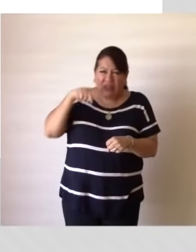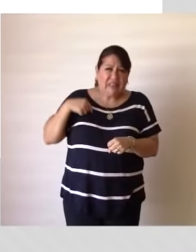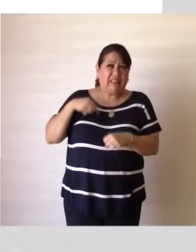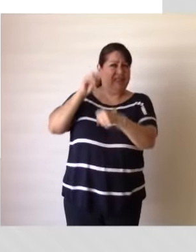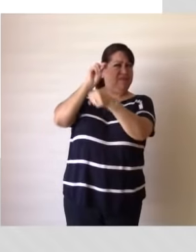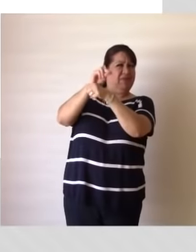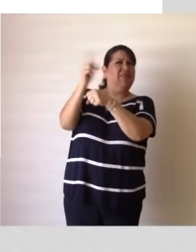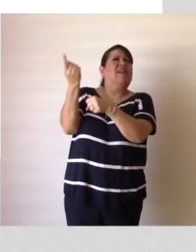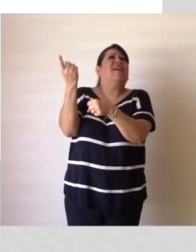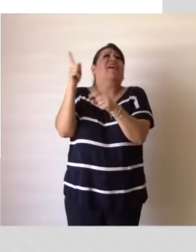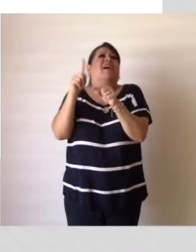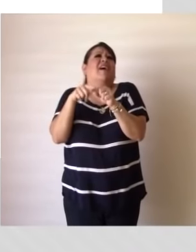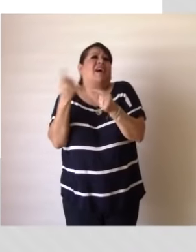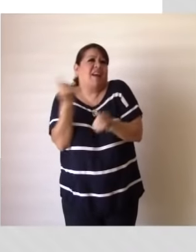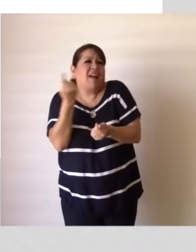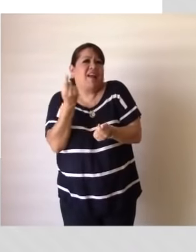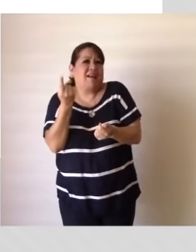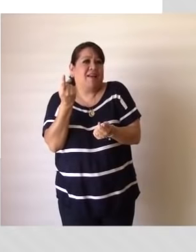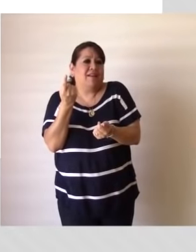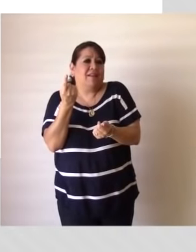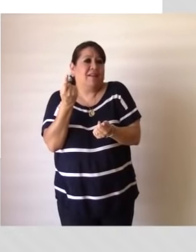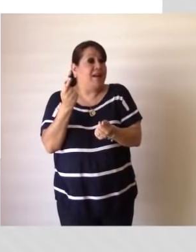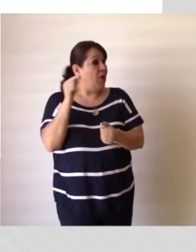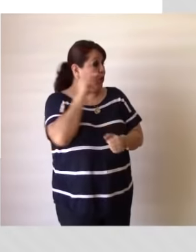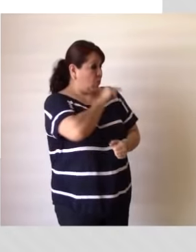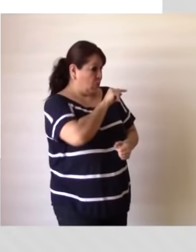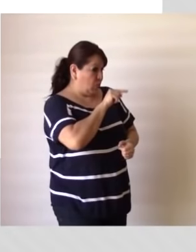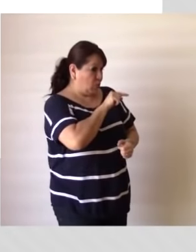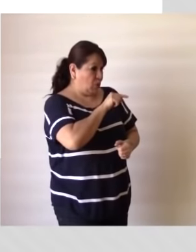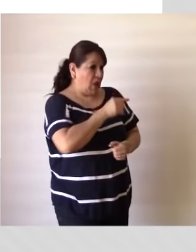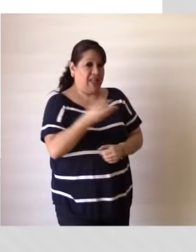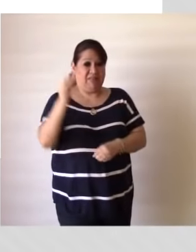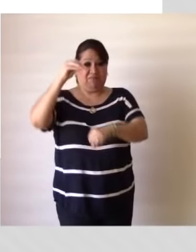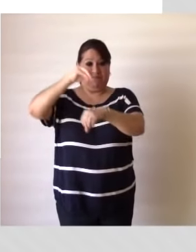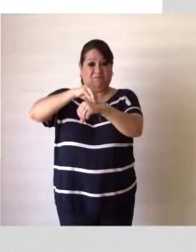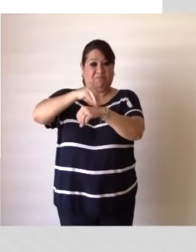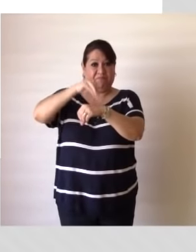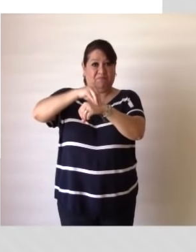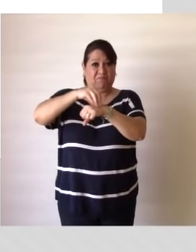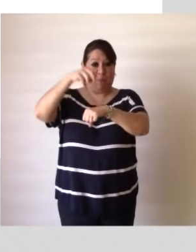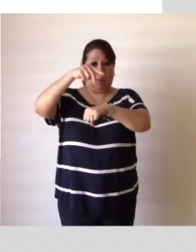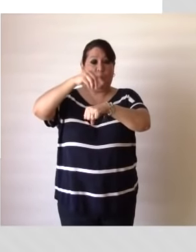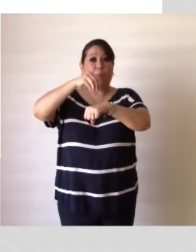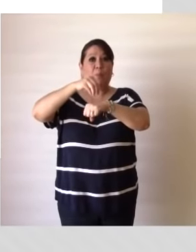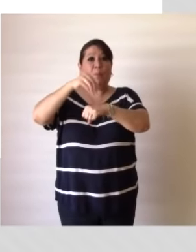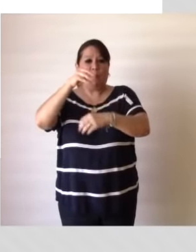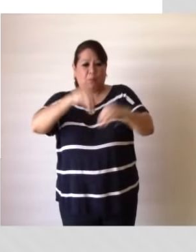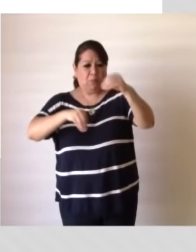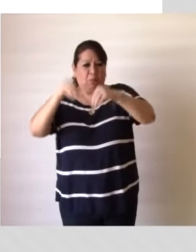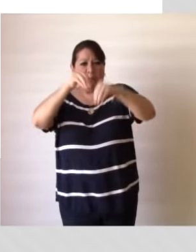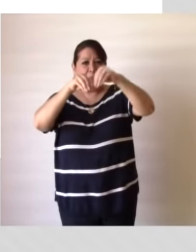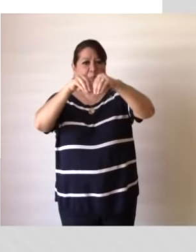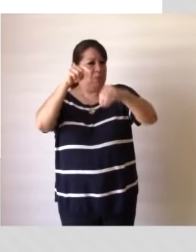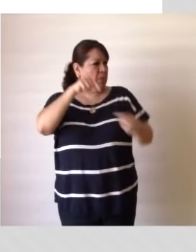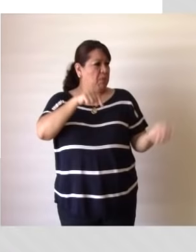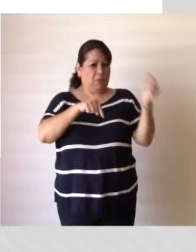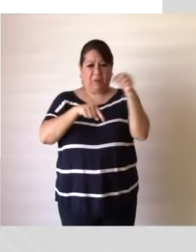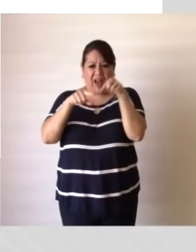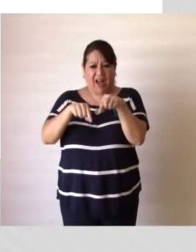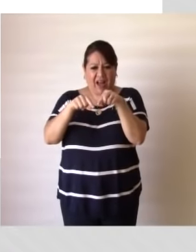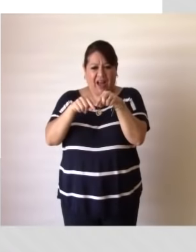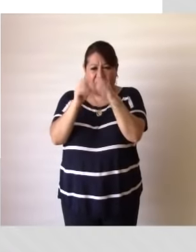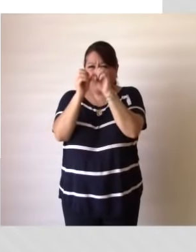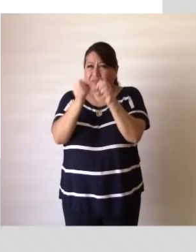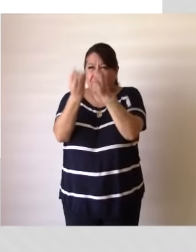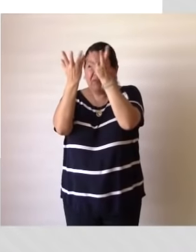nombre en que ofrecéis sobre mi altar pan inmundo y dijisteis en que te